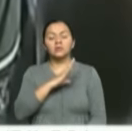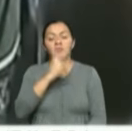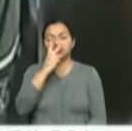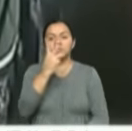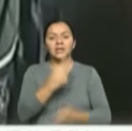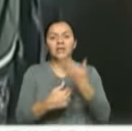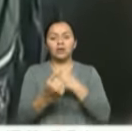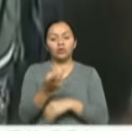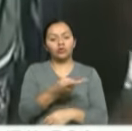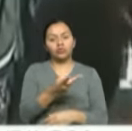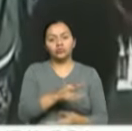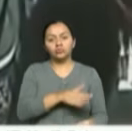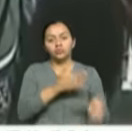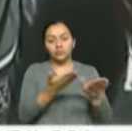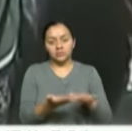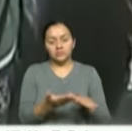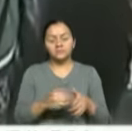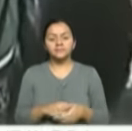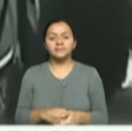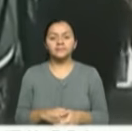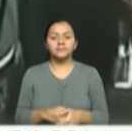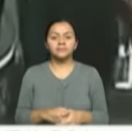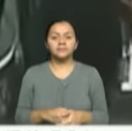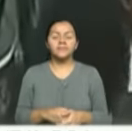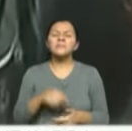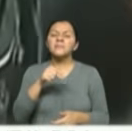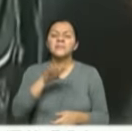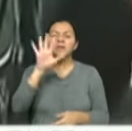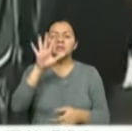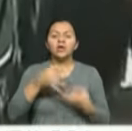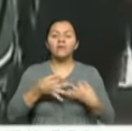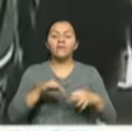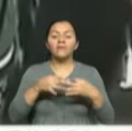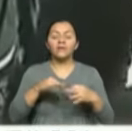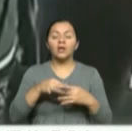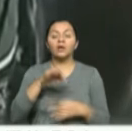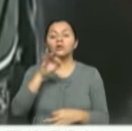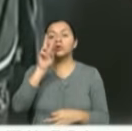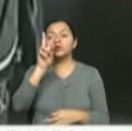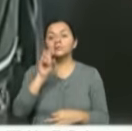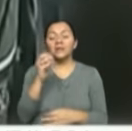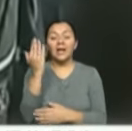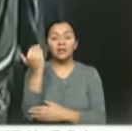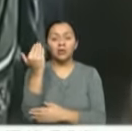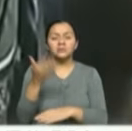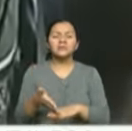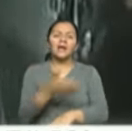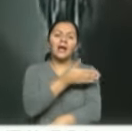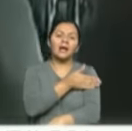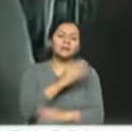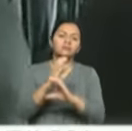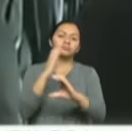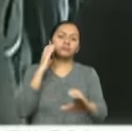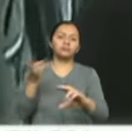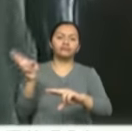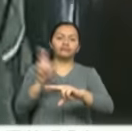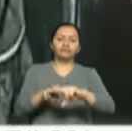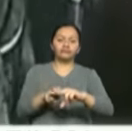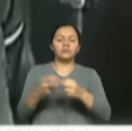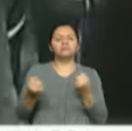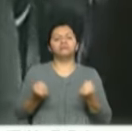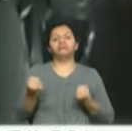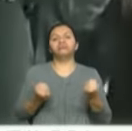su hijo Franklin Fernando Changoluisa Chilig el 5 de febrero de 2014, cuando se trasladaban en una unidad de